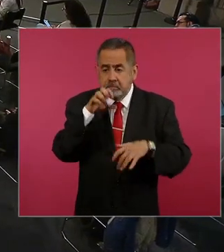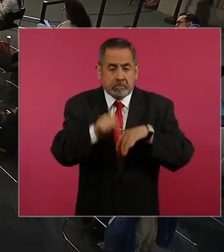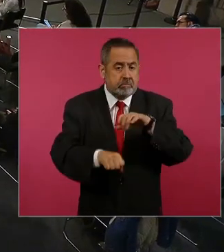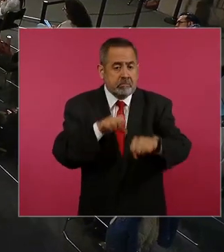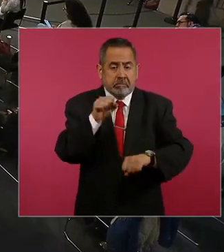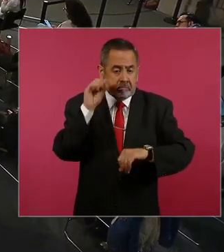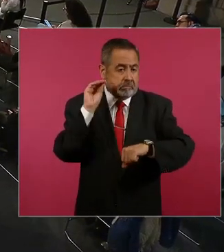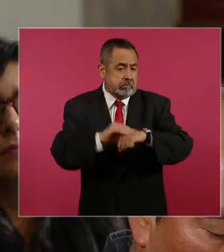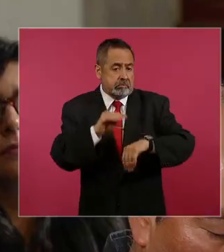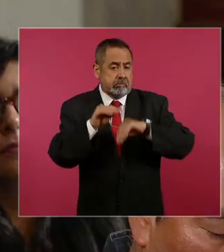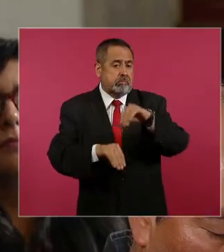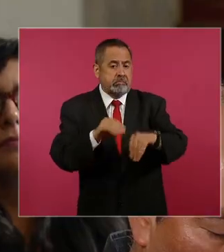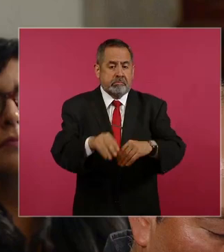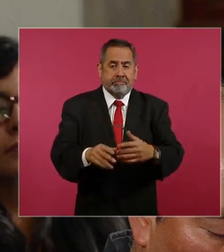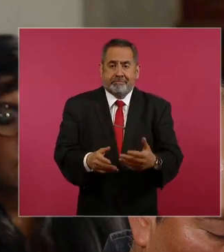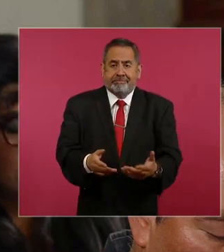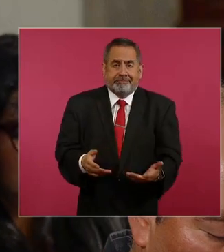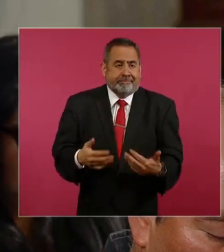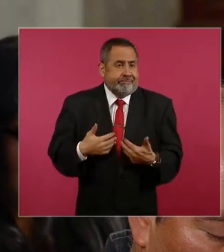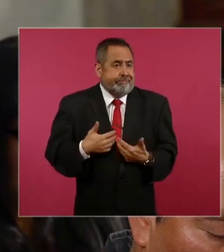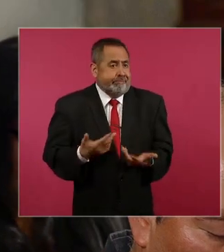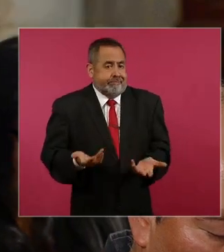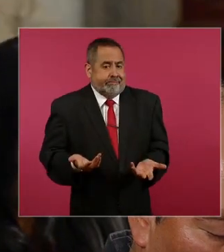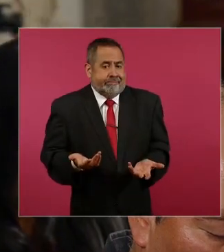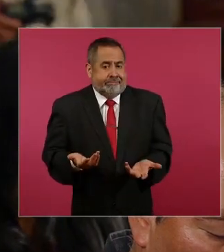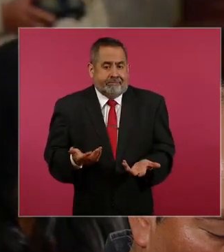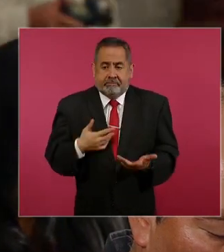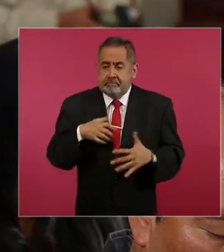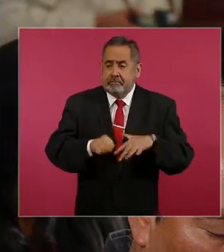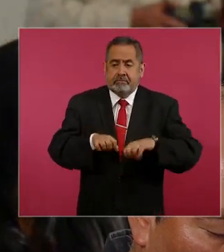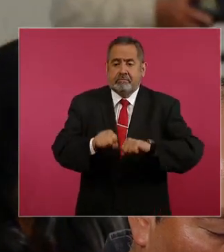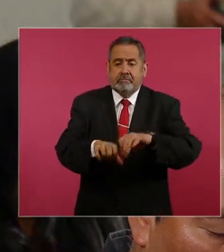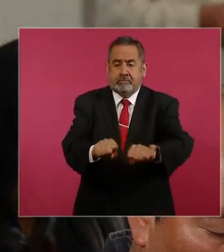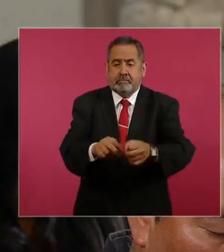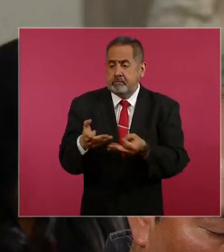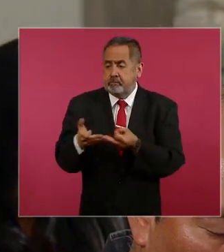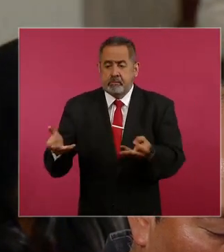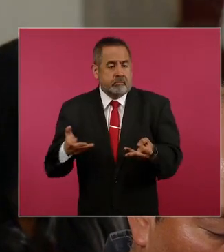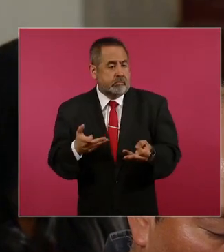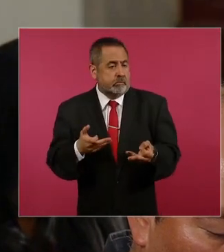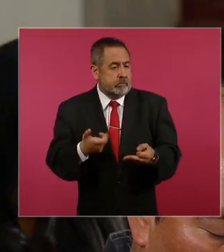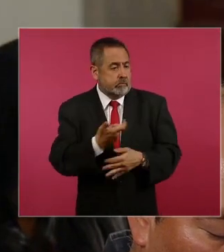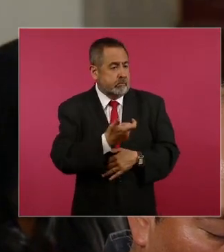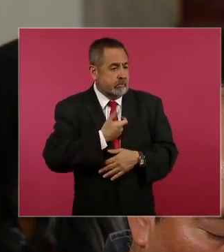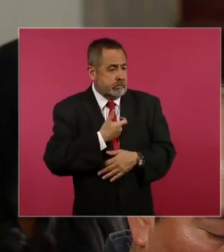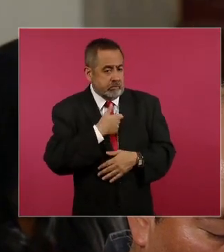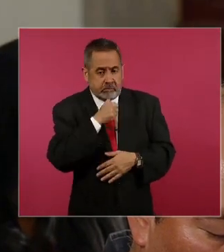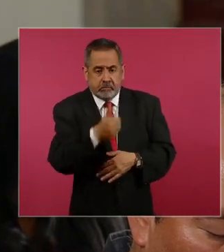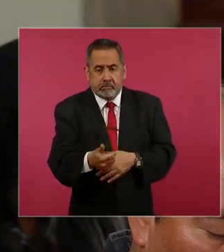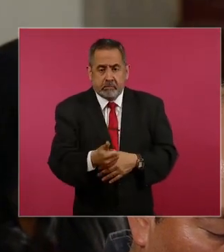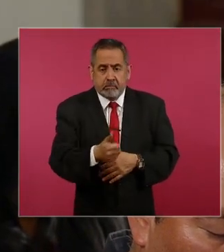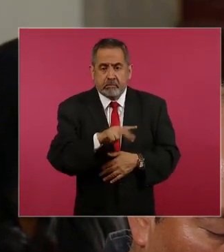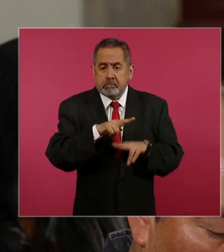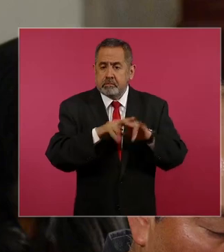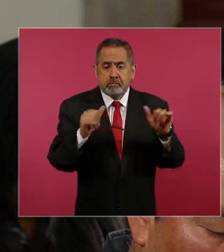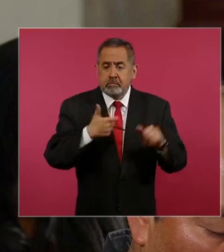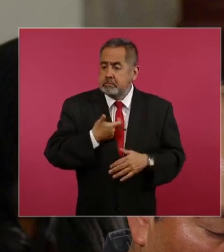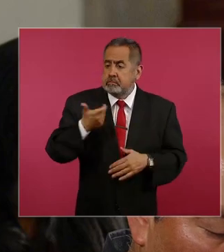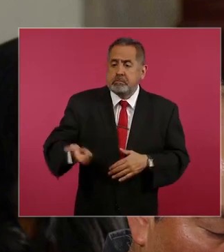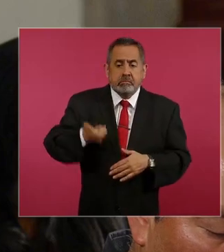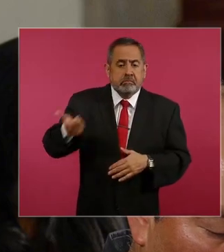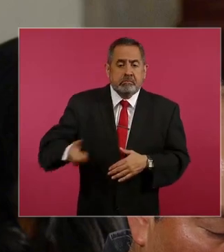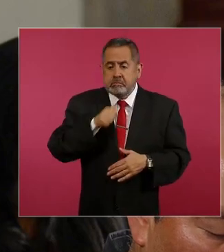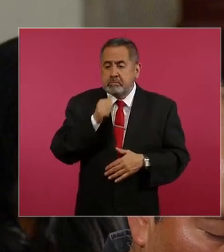que ahora sí que históricamente se ha ido ocupando y ellos pues nunca les han reconocido o les han querido pagar todos esos